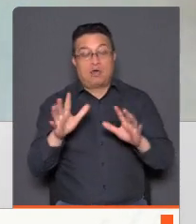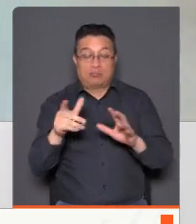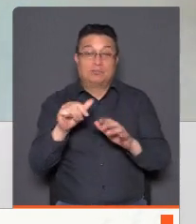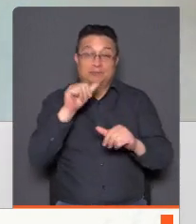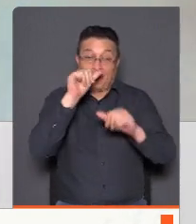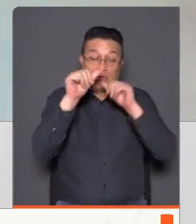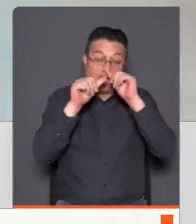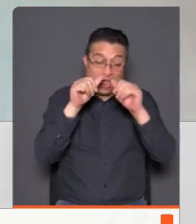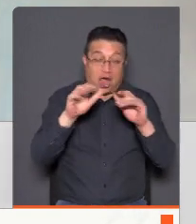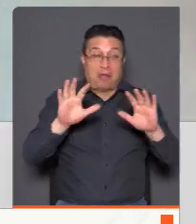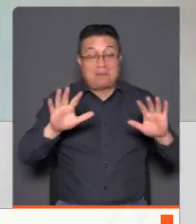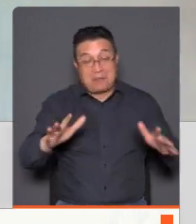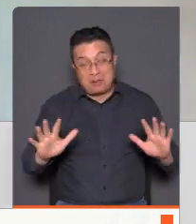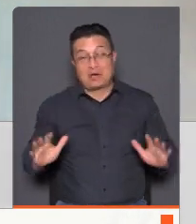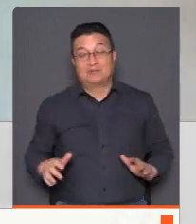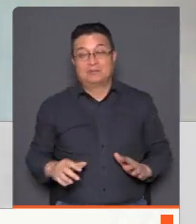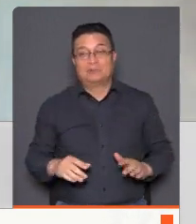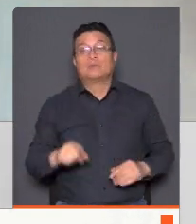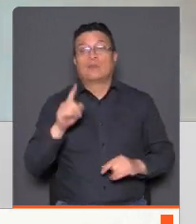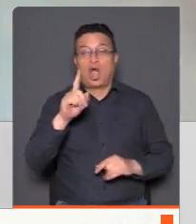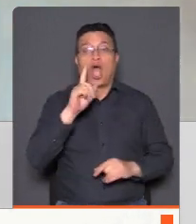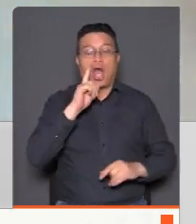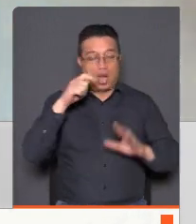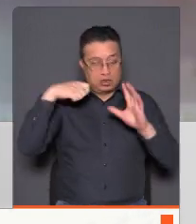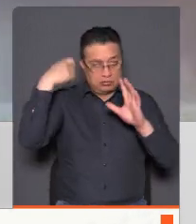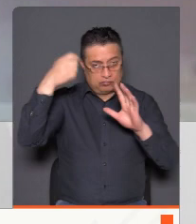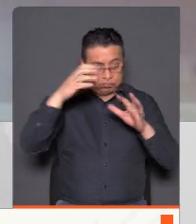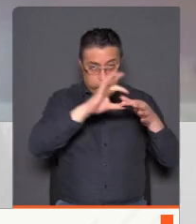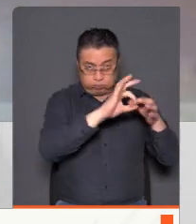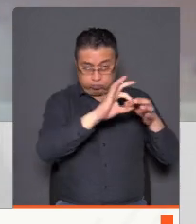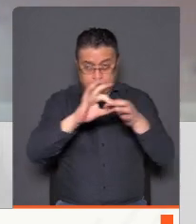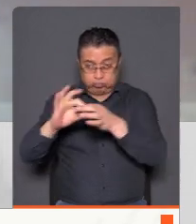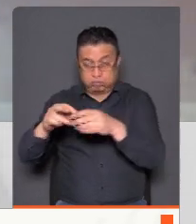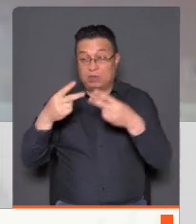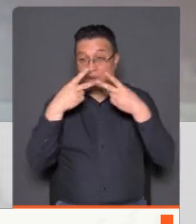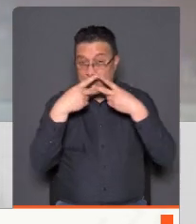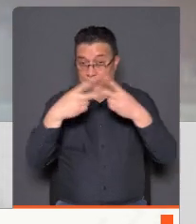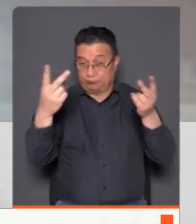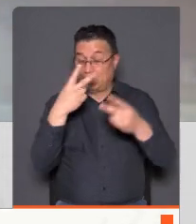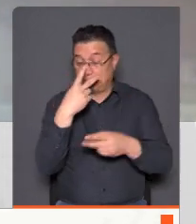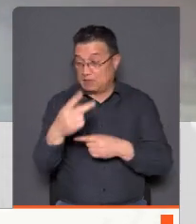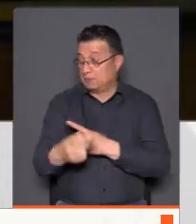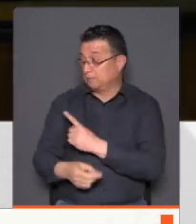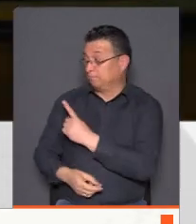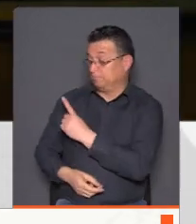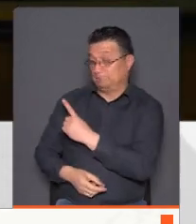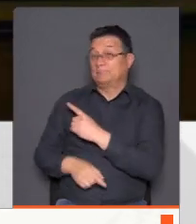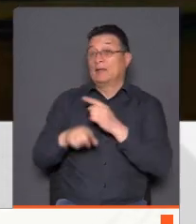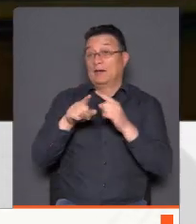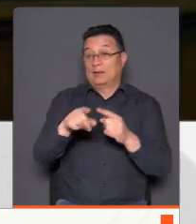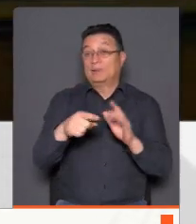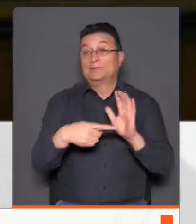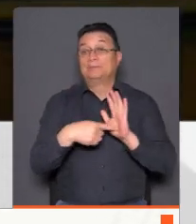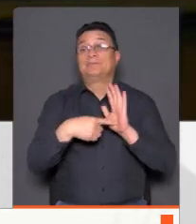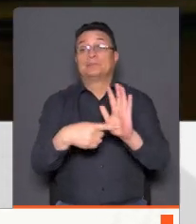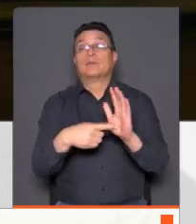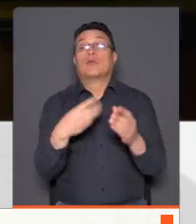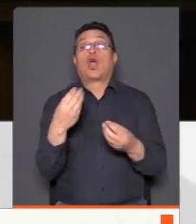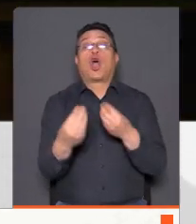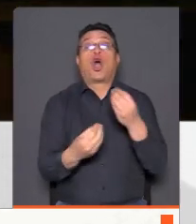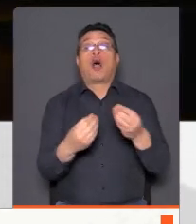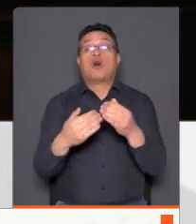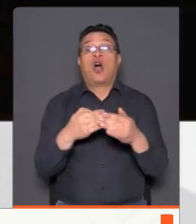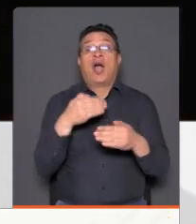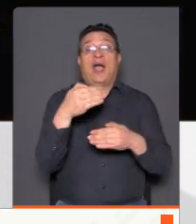droga. Hay una secuencia que queremos compartir con ustedes en sus casas que da cuenta precisamente de cómo ha ido avanzando